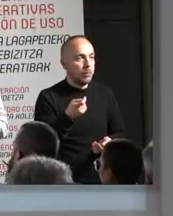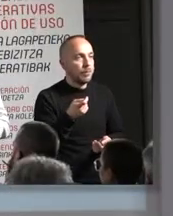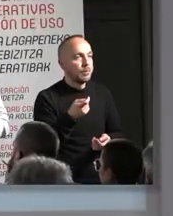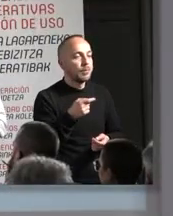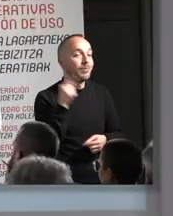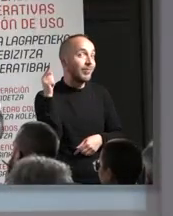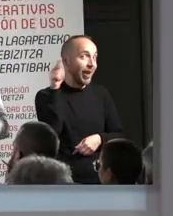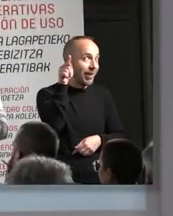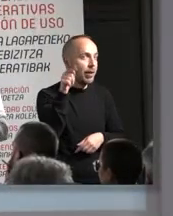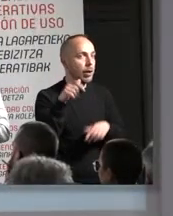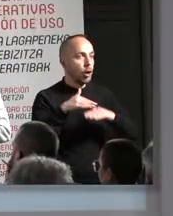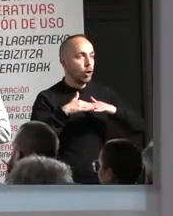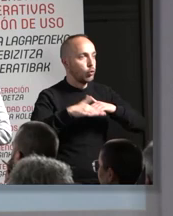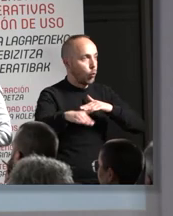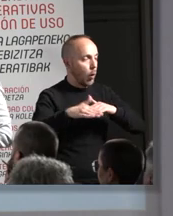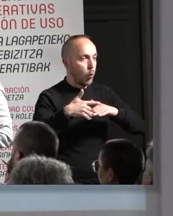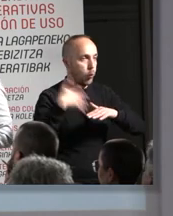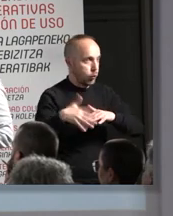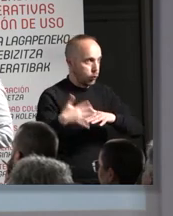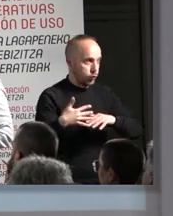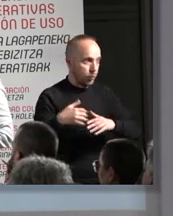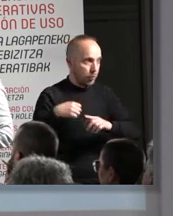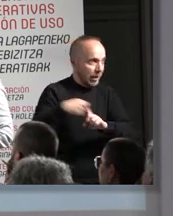mucho más, es de las más elevadas del Estado.